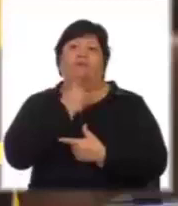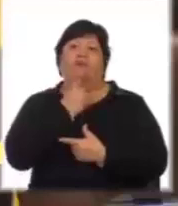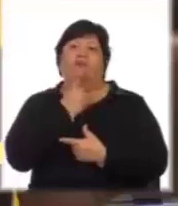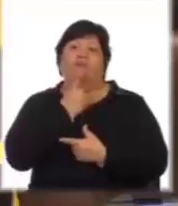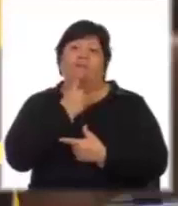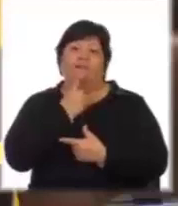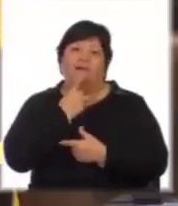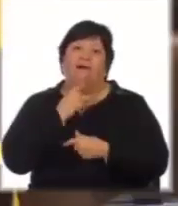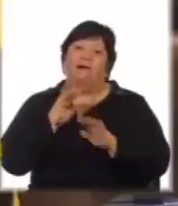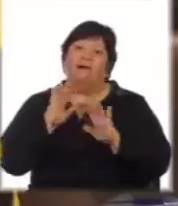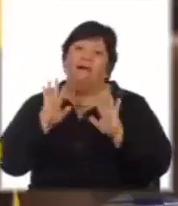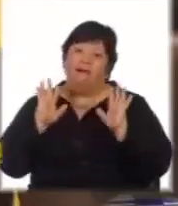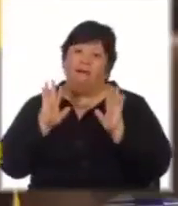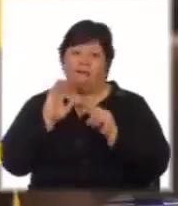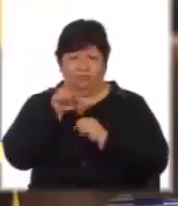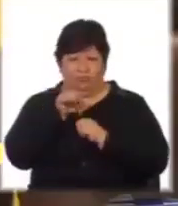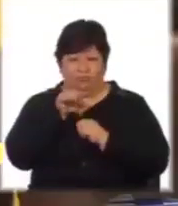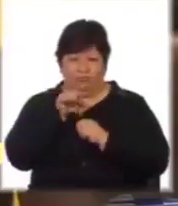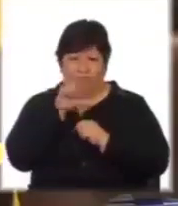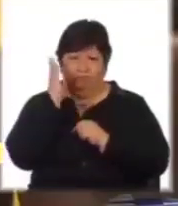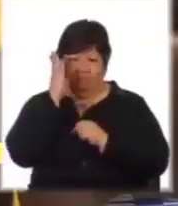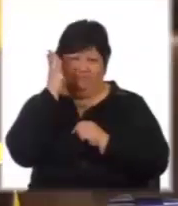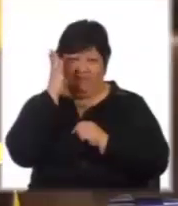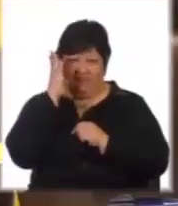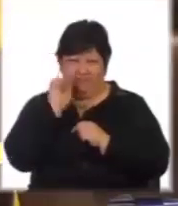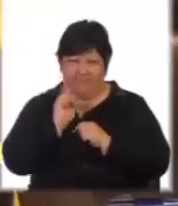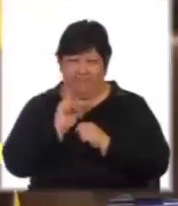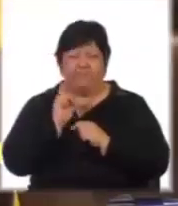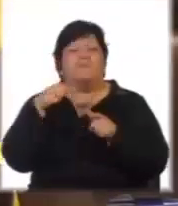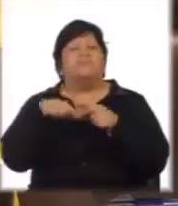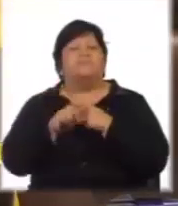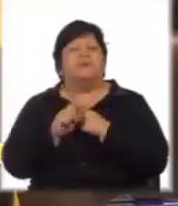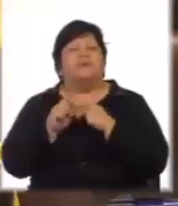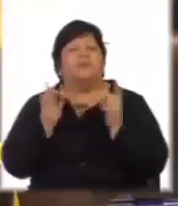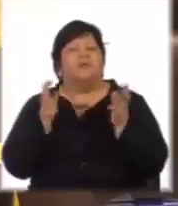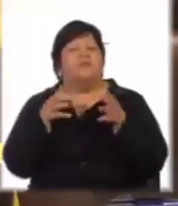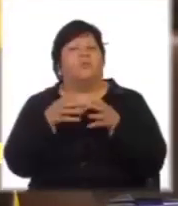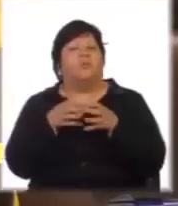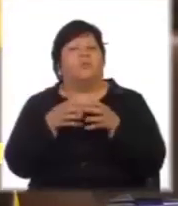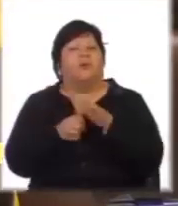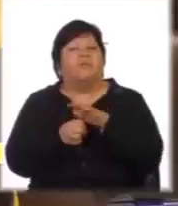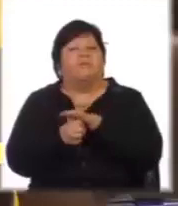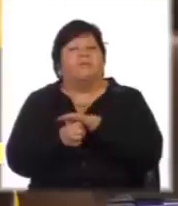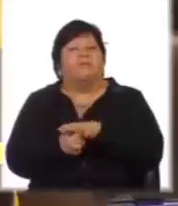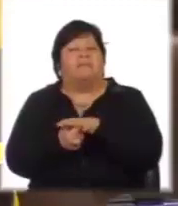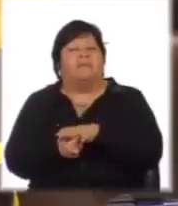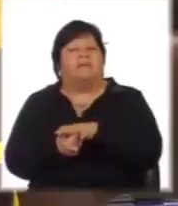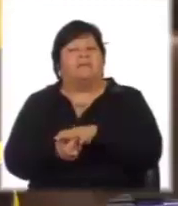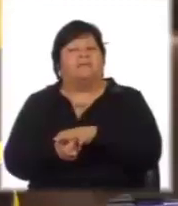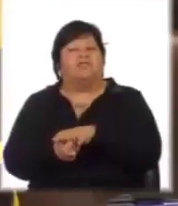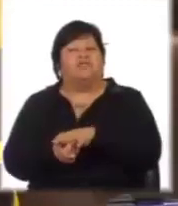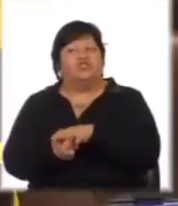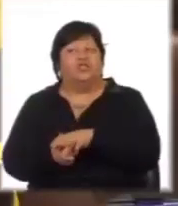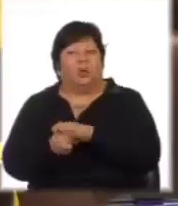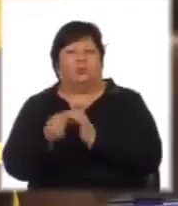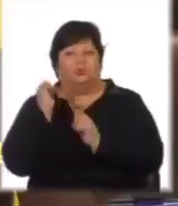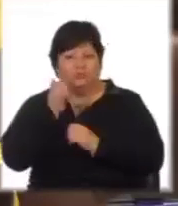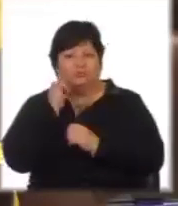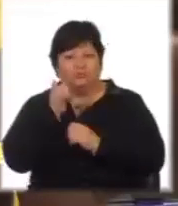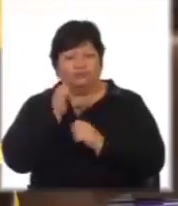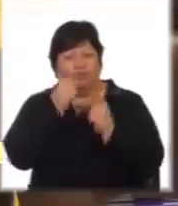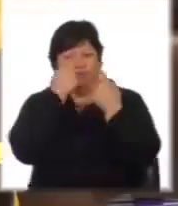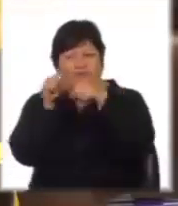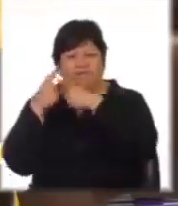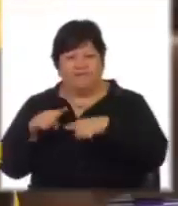hablar de privilegio. Y cuando hablamos de los grupos de presión, señor presidente, es verdad, existen diversos grupos